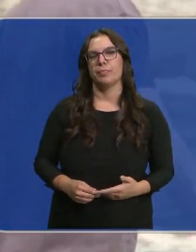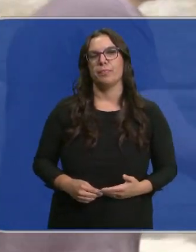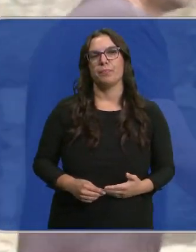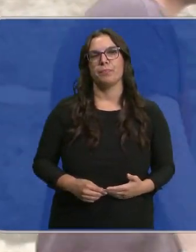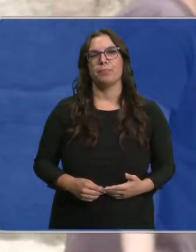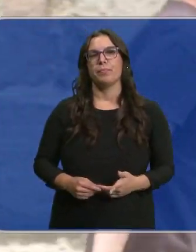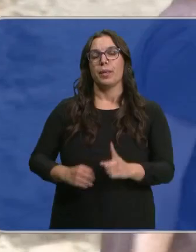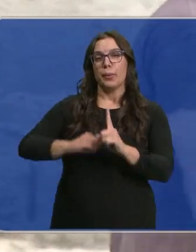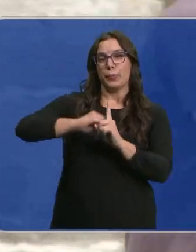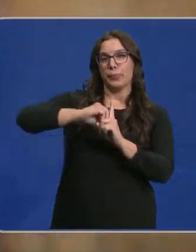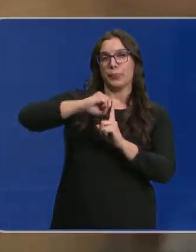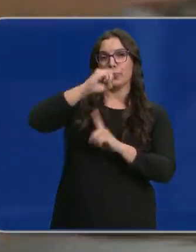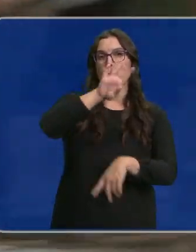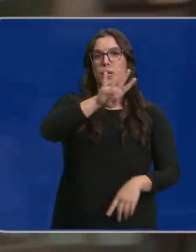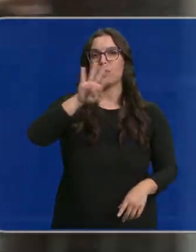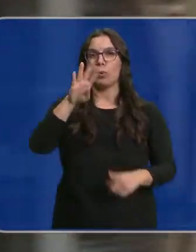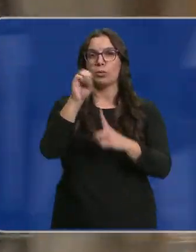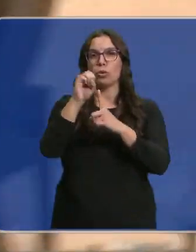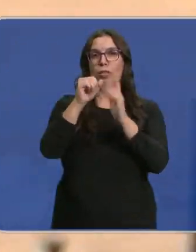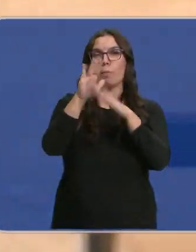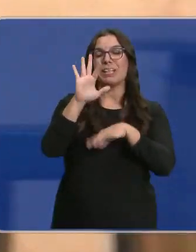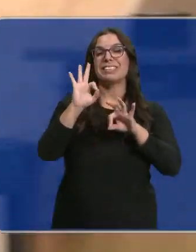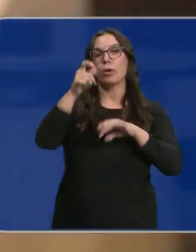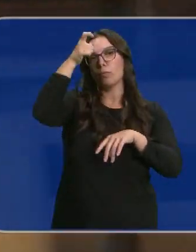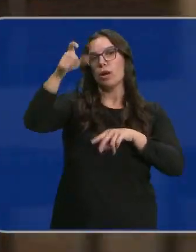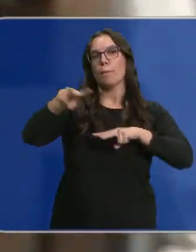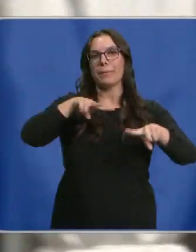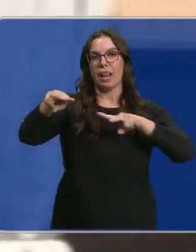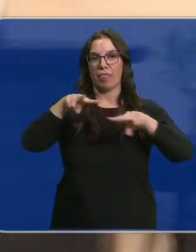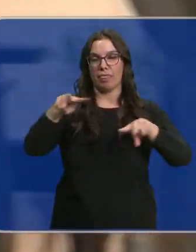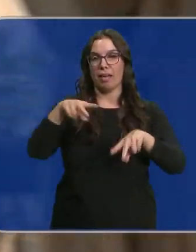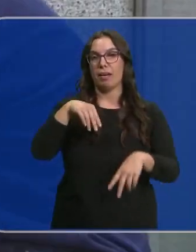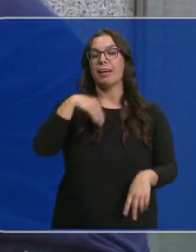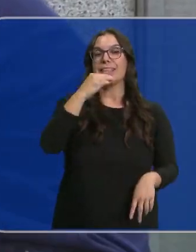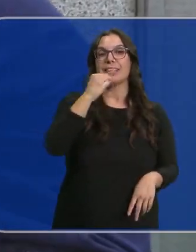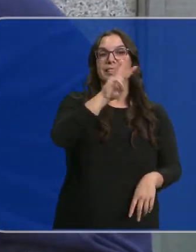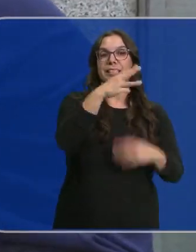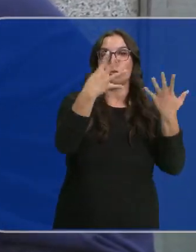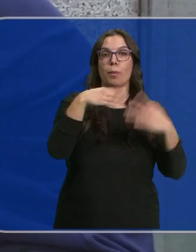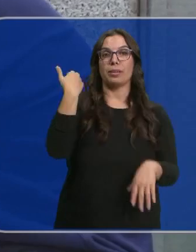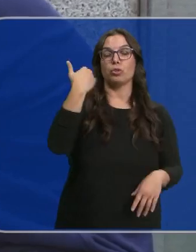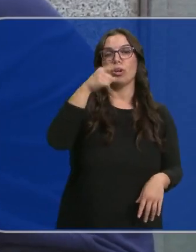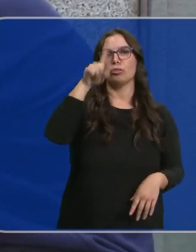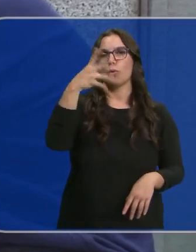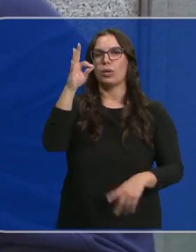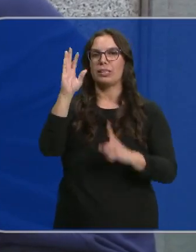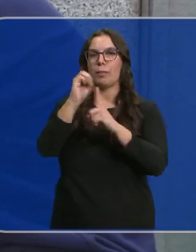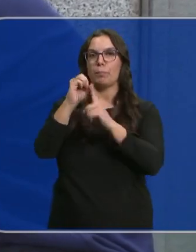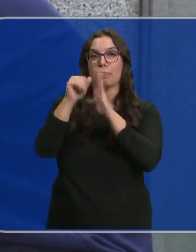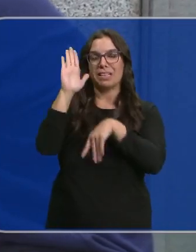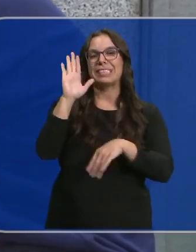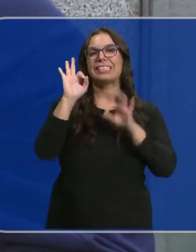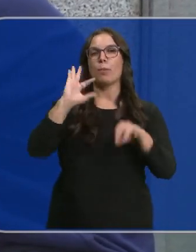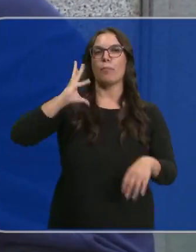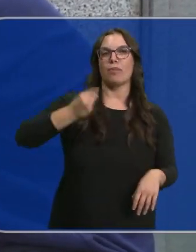El mercurio llegó a superar los 44 grados en Miranda de Ebro, rozó los 39 en Soria o rebasó los 40 en